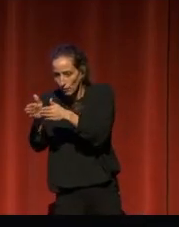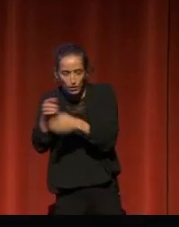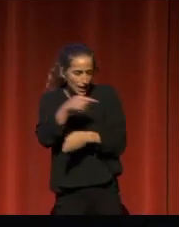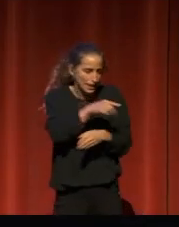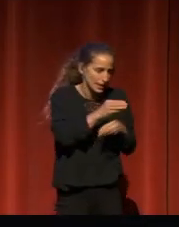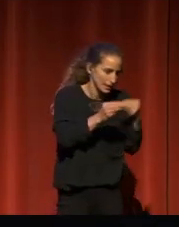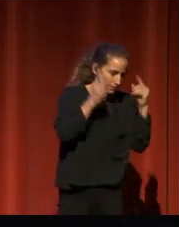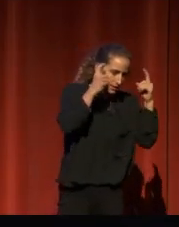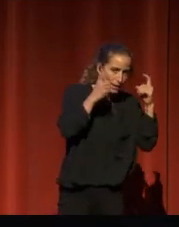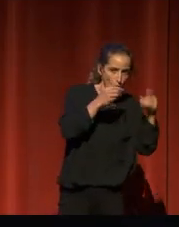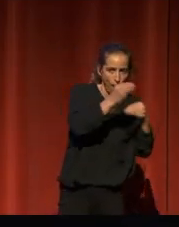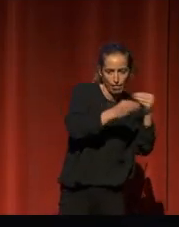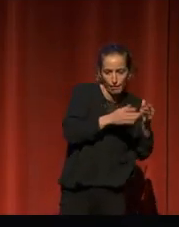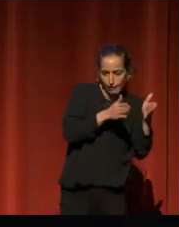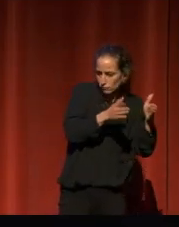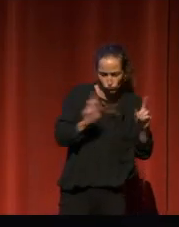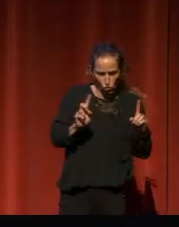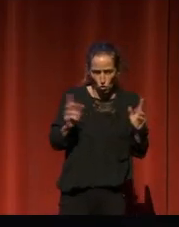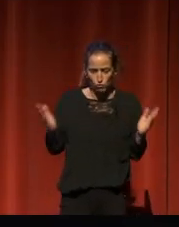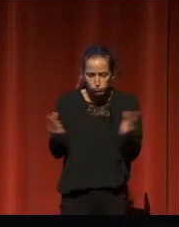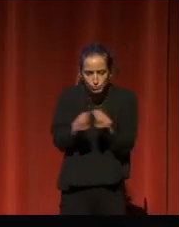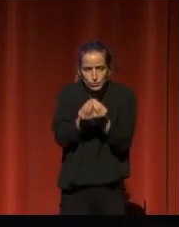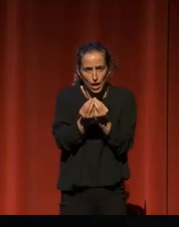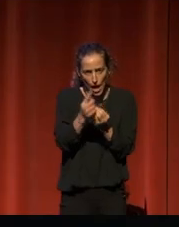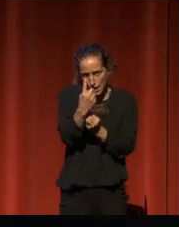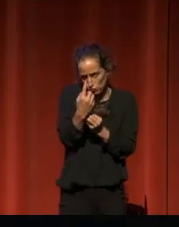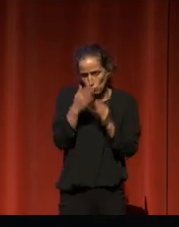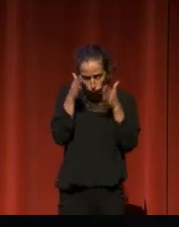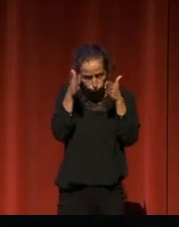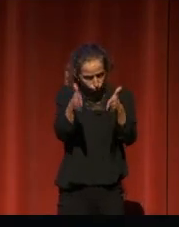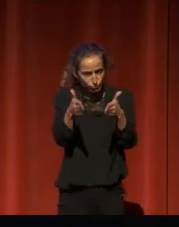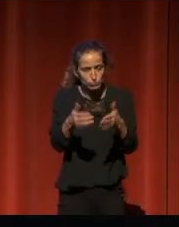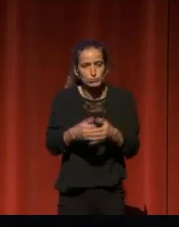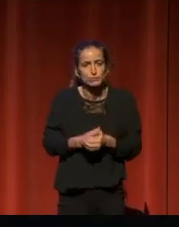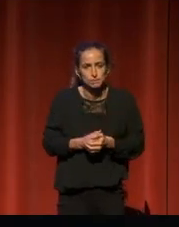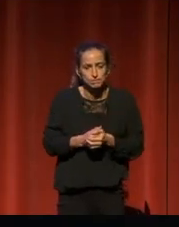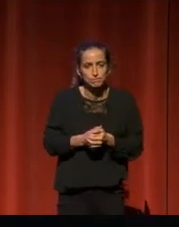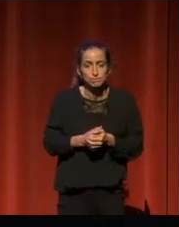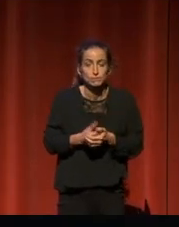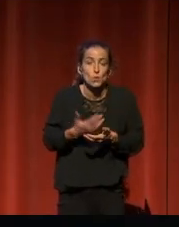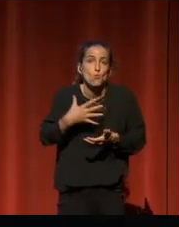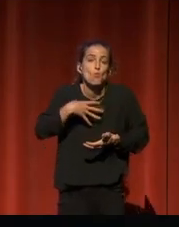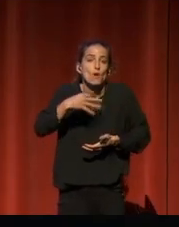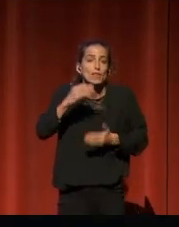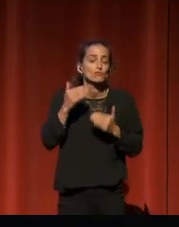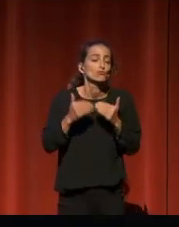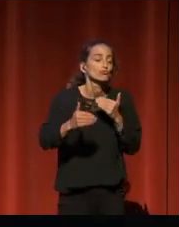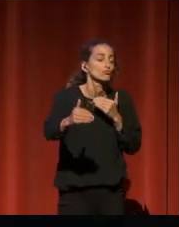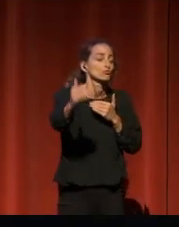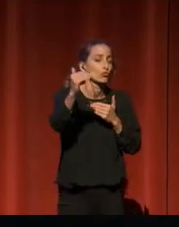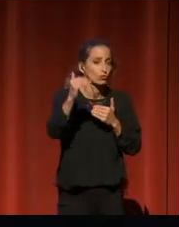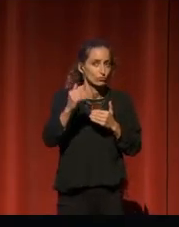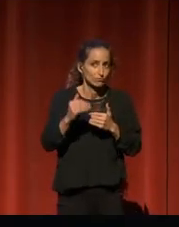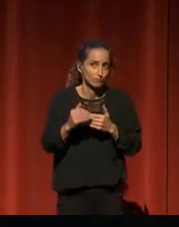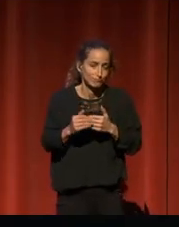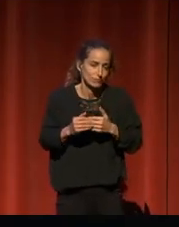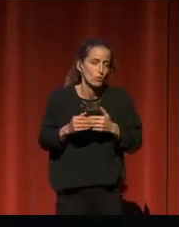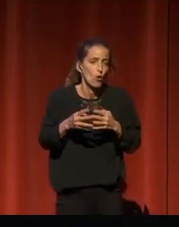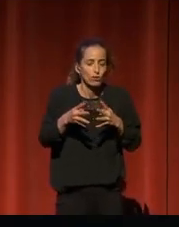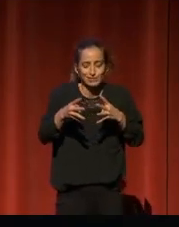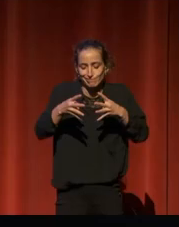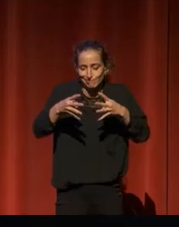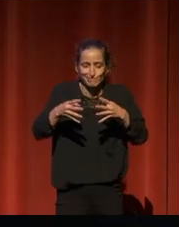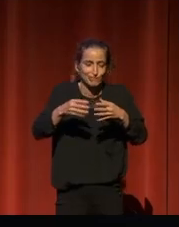Costa y luego veremos Cómo evoluciona igual llega el día en que que pensamos que habrá que reestructurar las